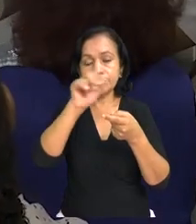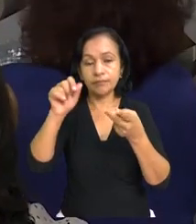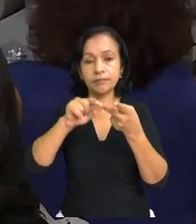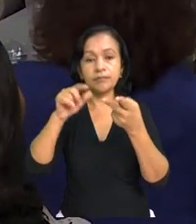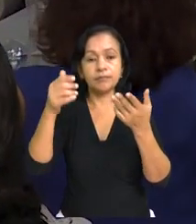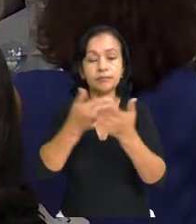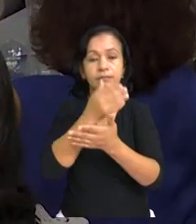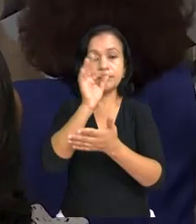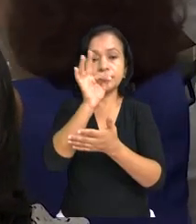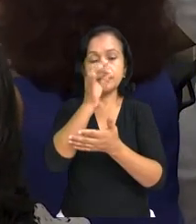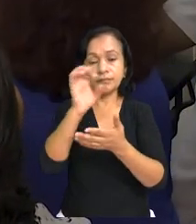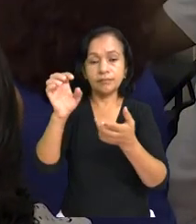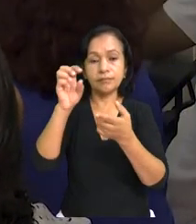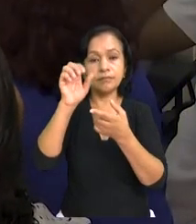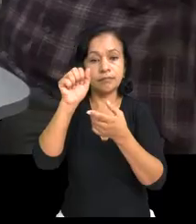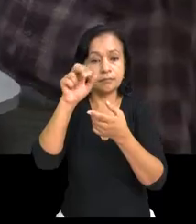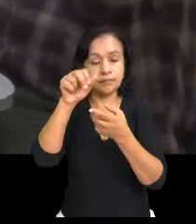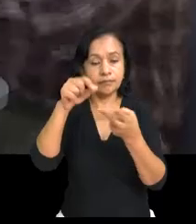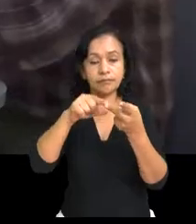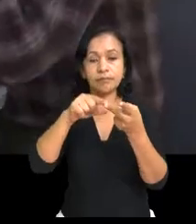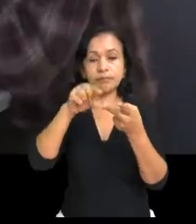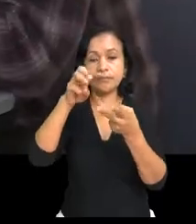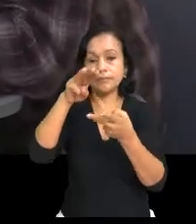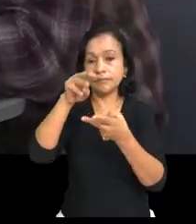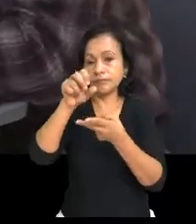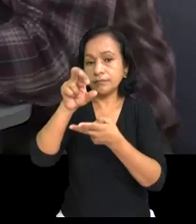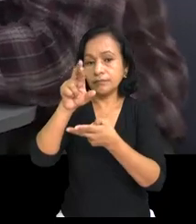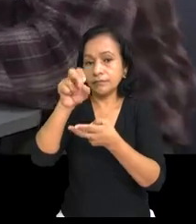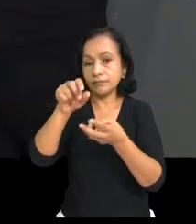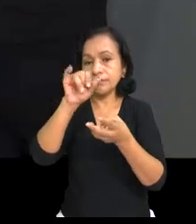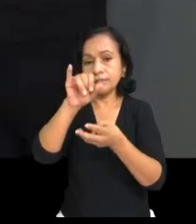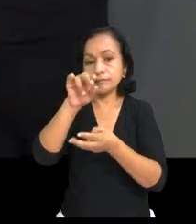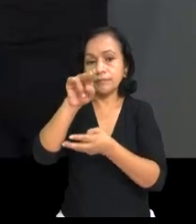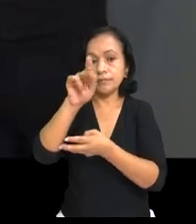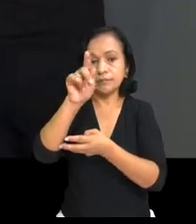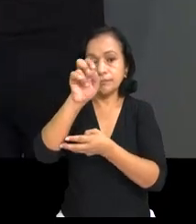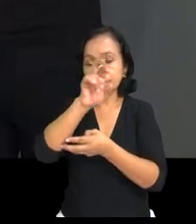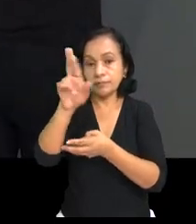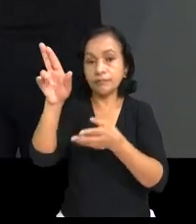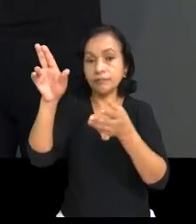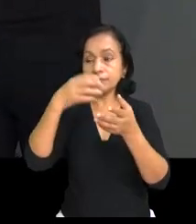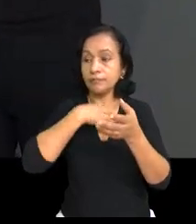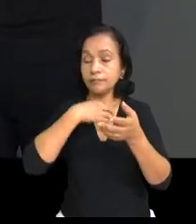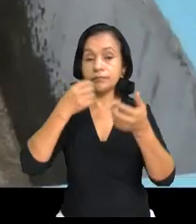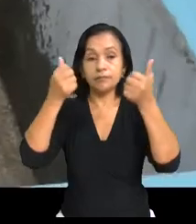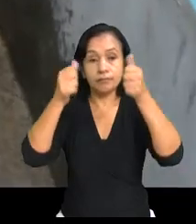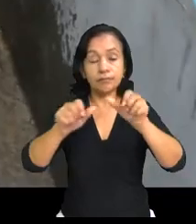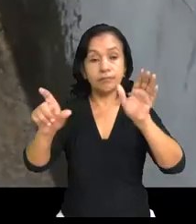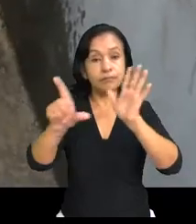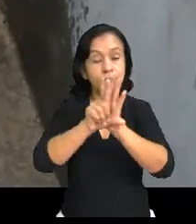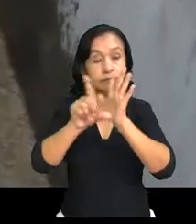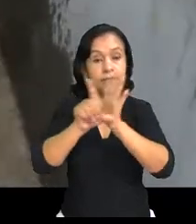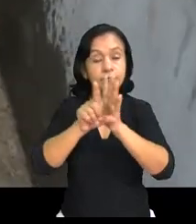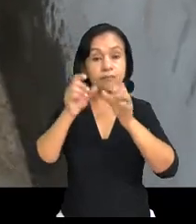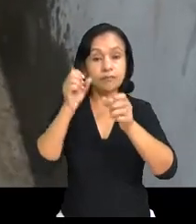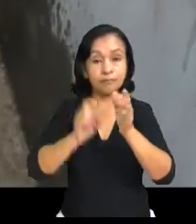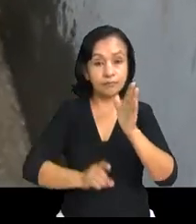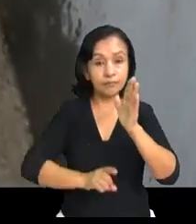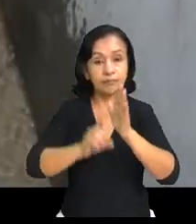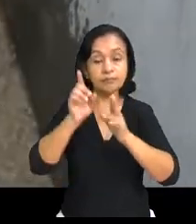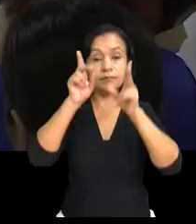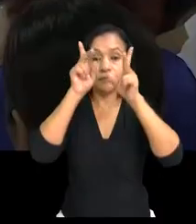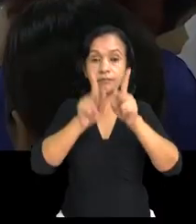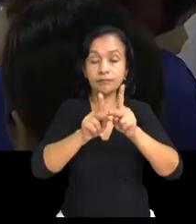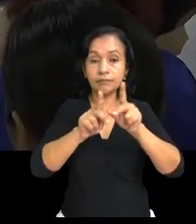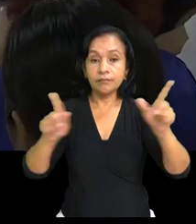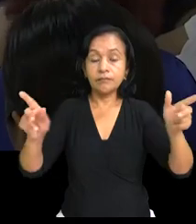FICE, ANA, MARENA y el INETER, de acuerdo a sus competencias y marcos legales, han venido trabajando para el desarrollo de este plan,